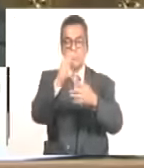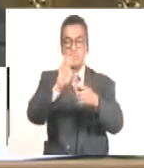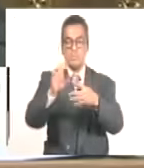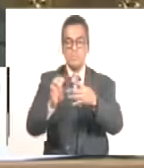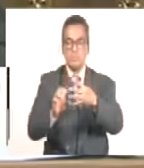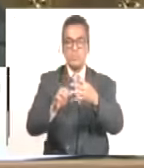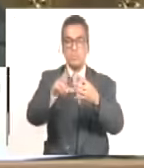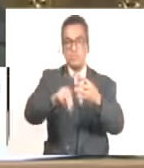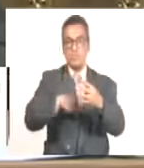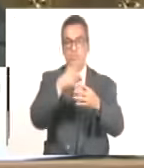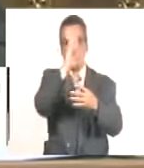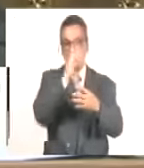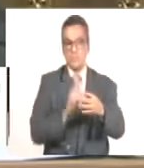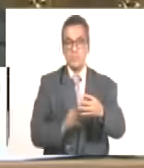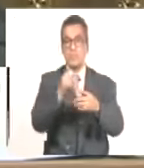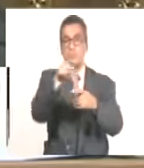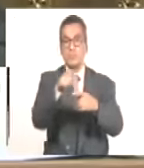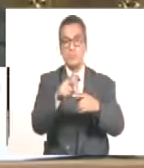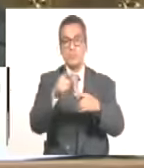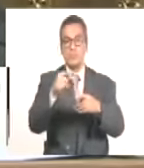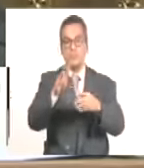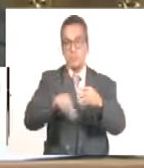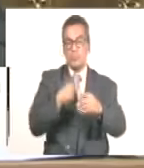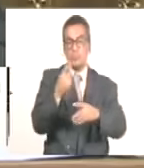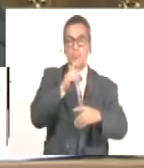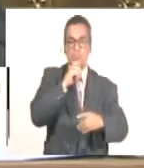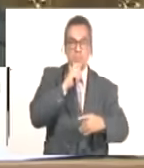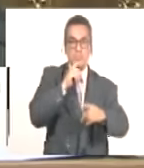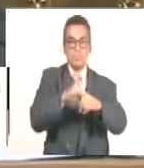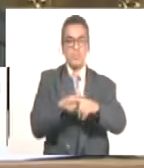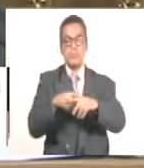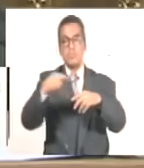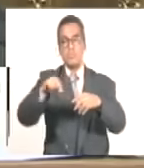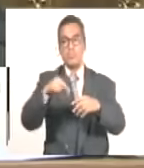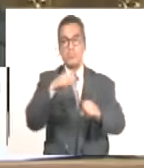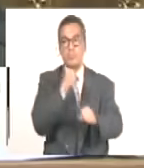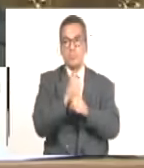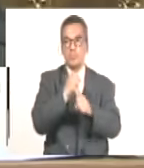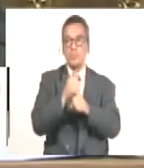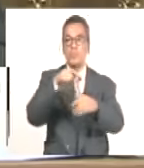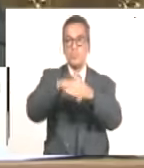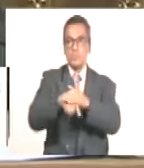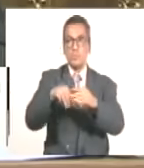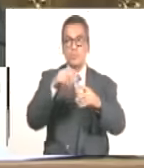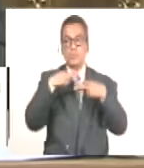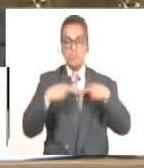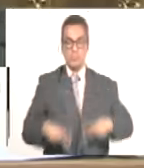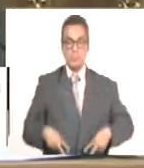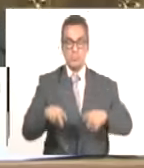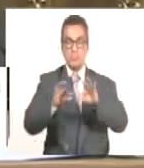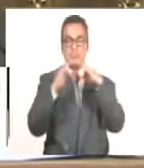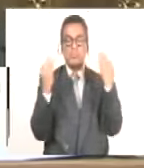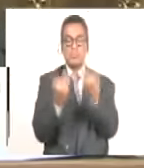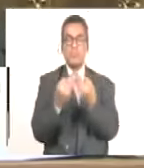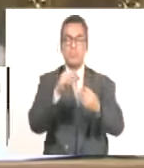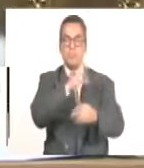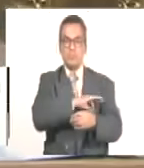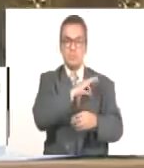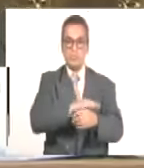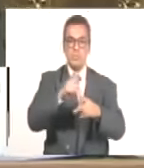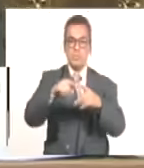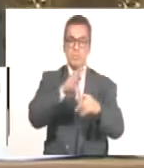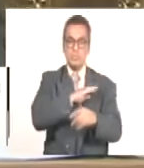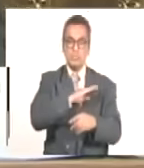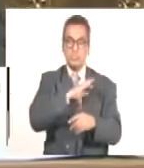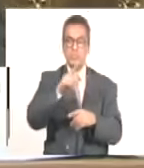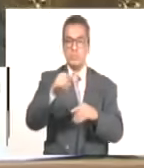característica de la discapacidad en razón de los factores que impiden o dificultan su normal desenvolvimiento dentro de la vida social, familiar y personal.